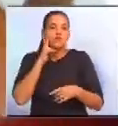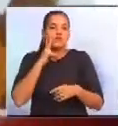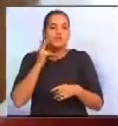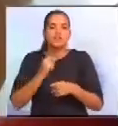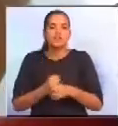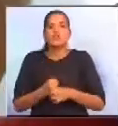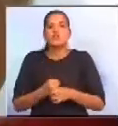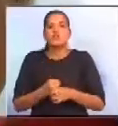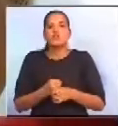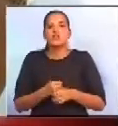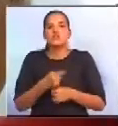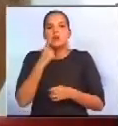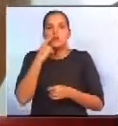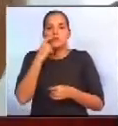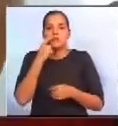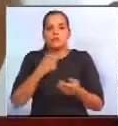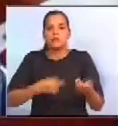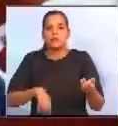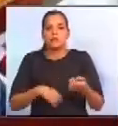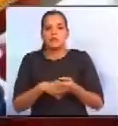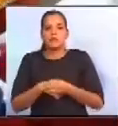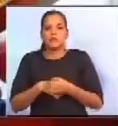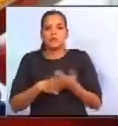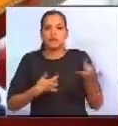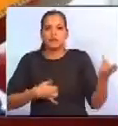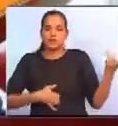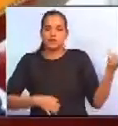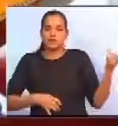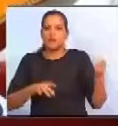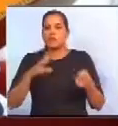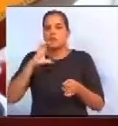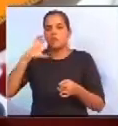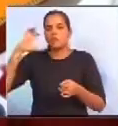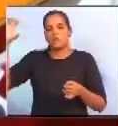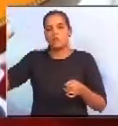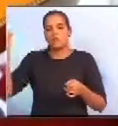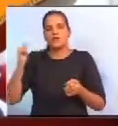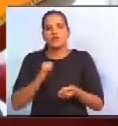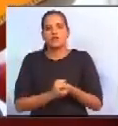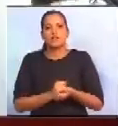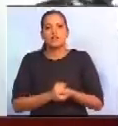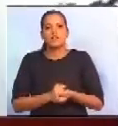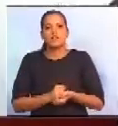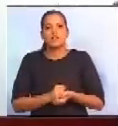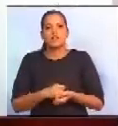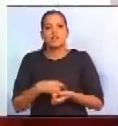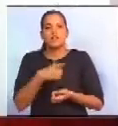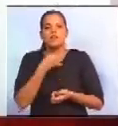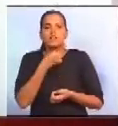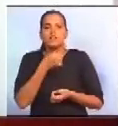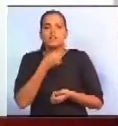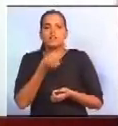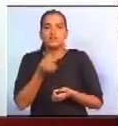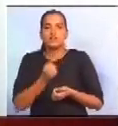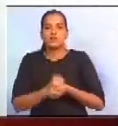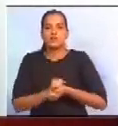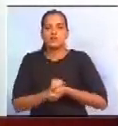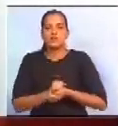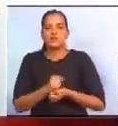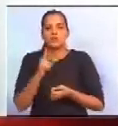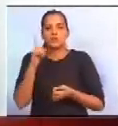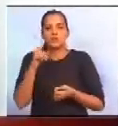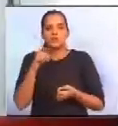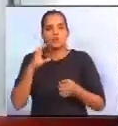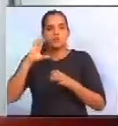los puestos de comida, Cristóbal Bravo les cantará con su guitarra y puro sentimiento. Él entonó parte de